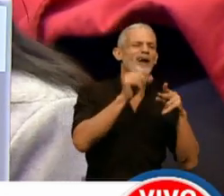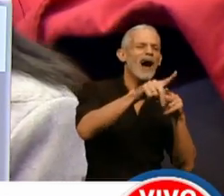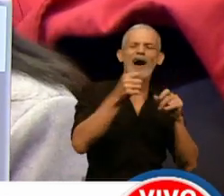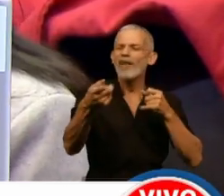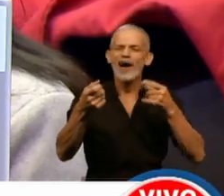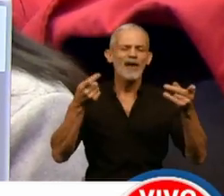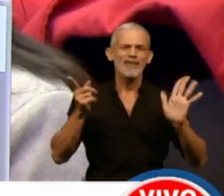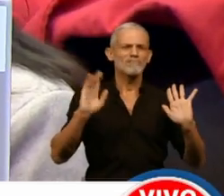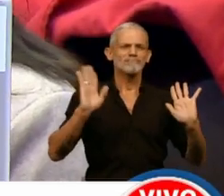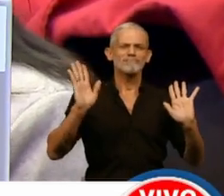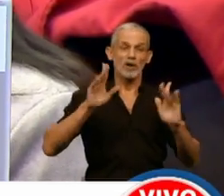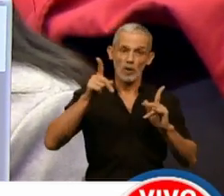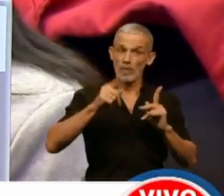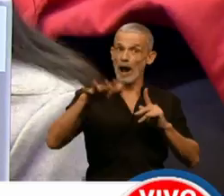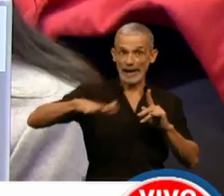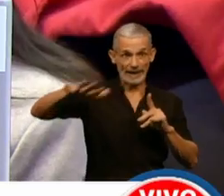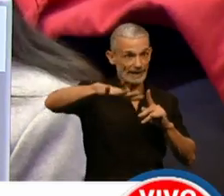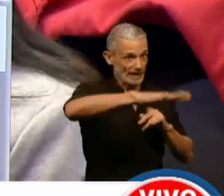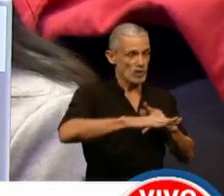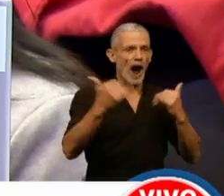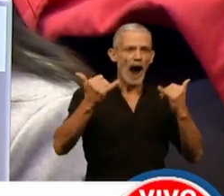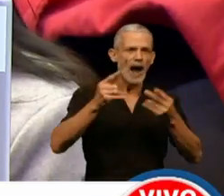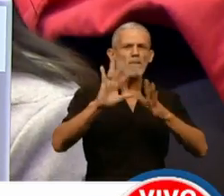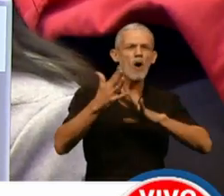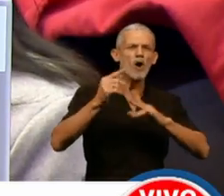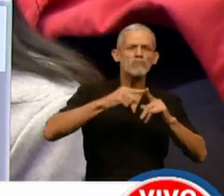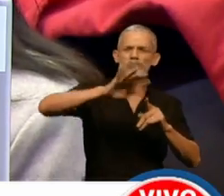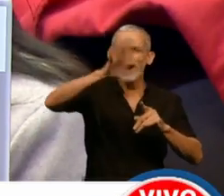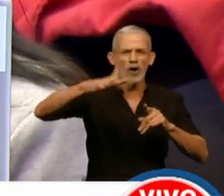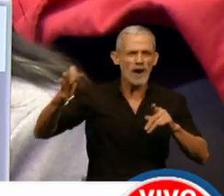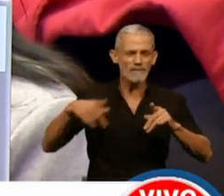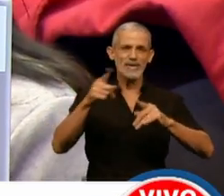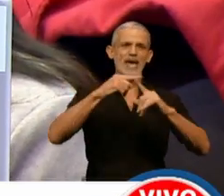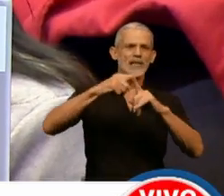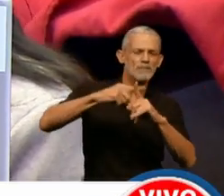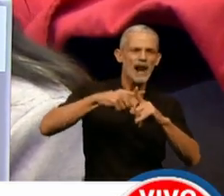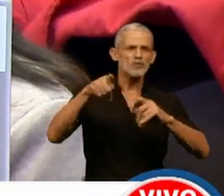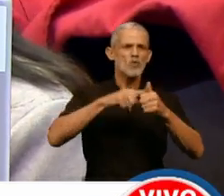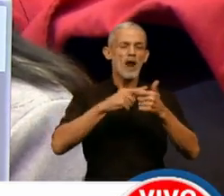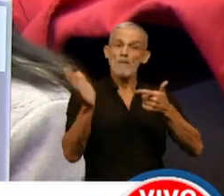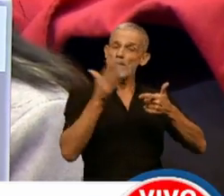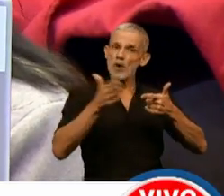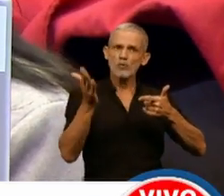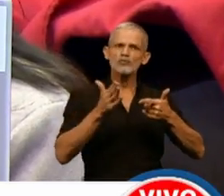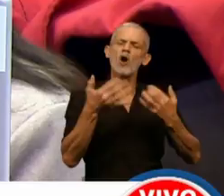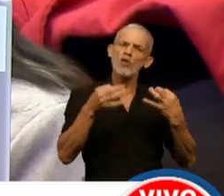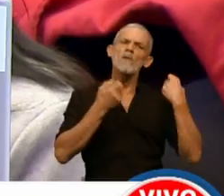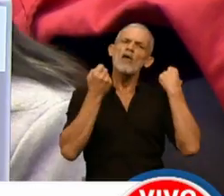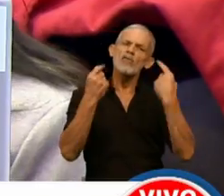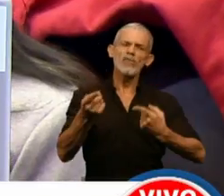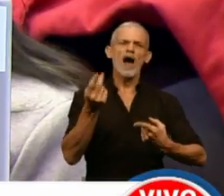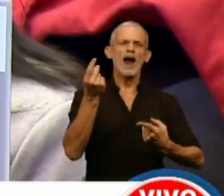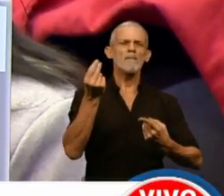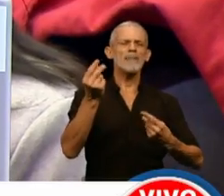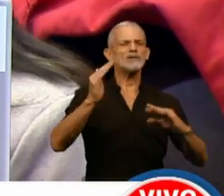objetivos porque hay regiones que por sus condiciones geográficas térmicas y productivas ameritan una